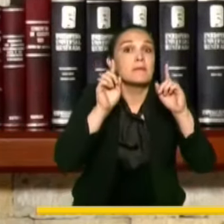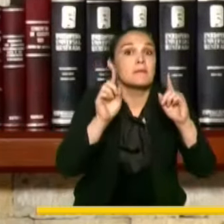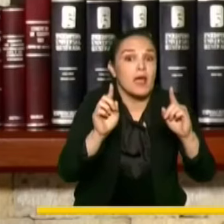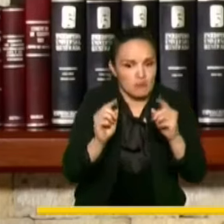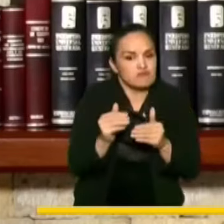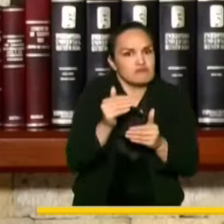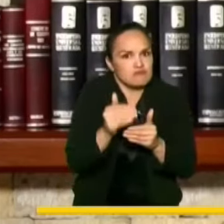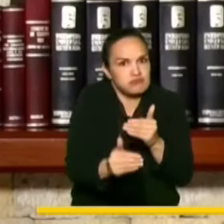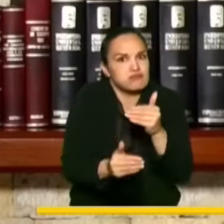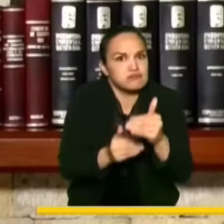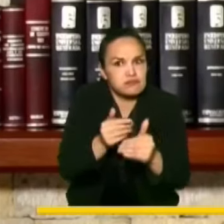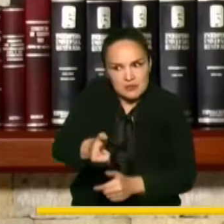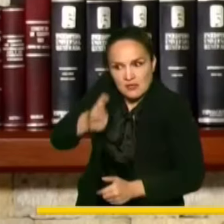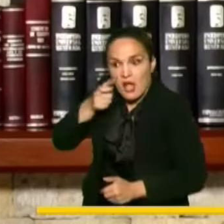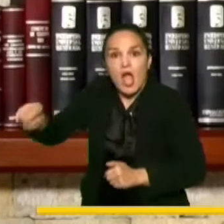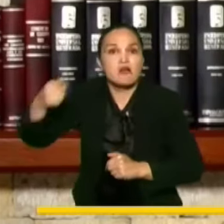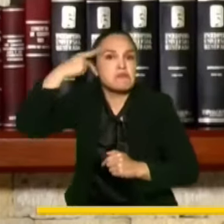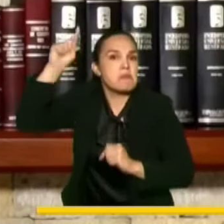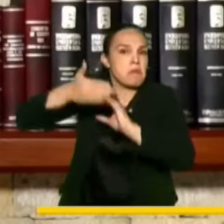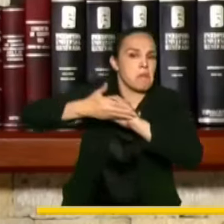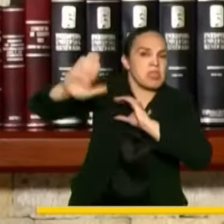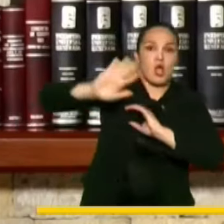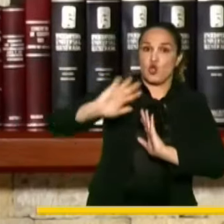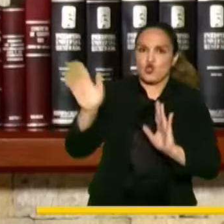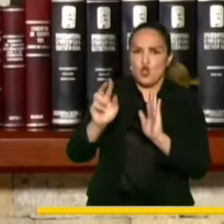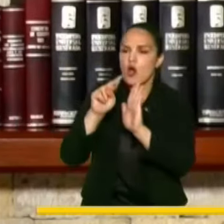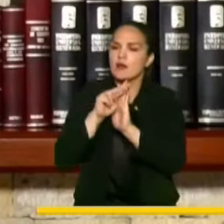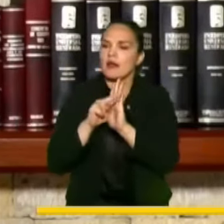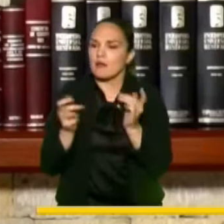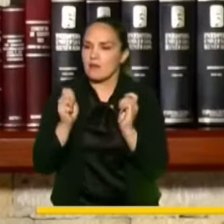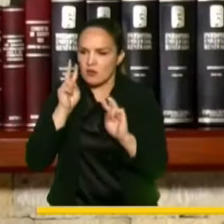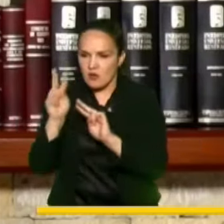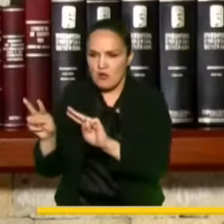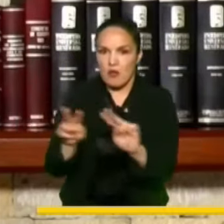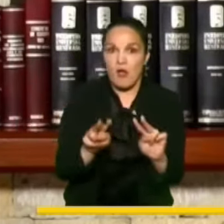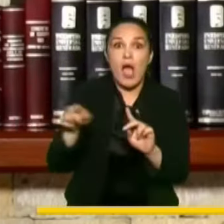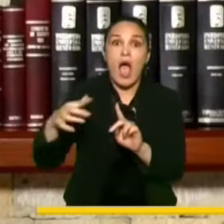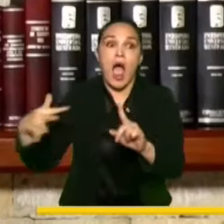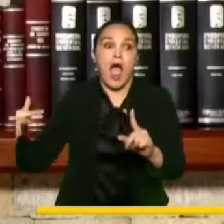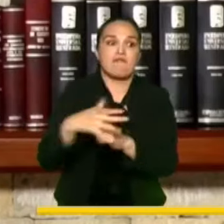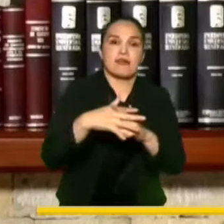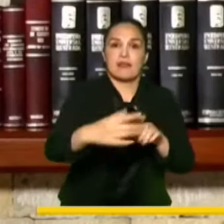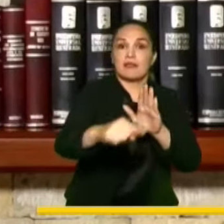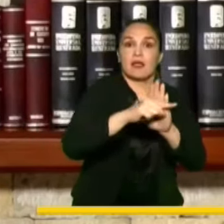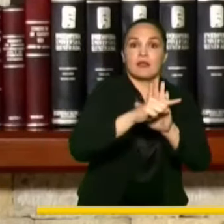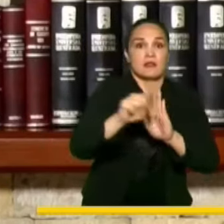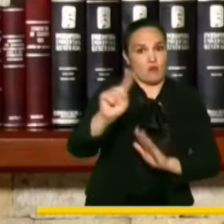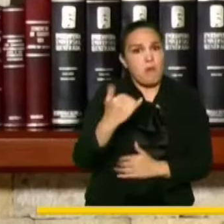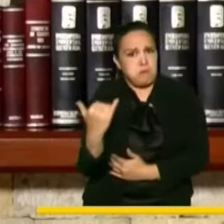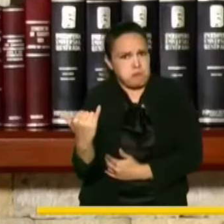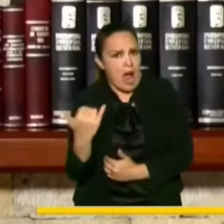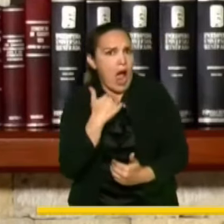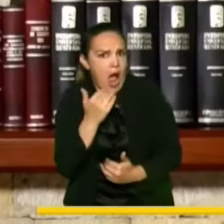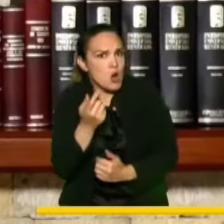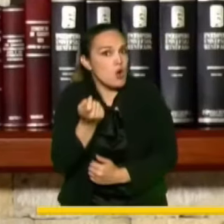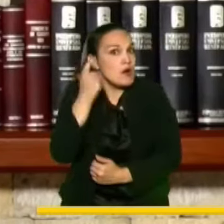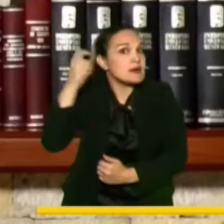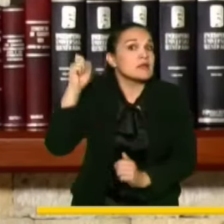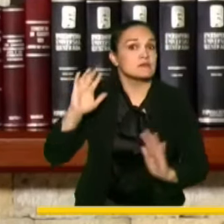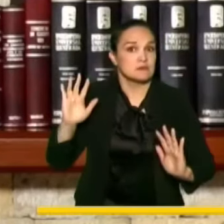implementaremos mecanismos de regulación pública para mitigar sus efectos negativos que los tienen. La